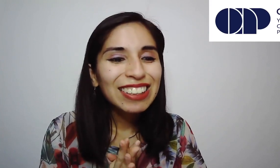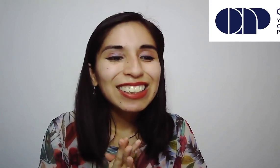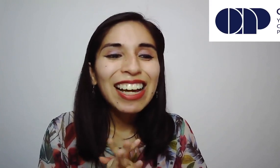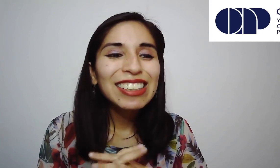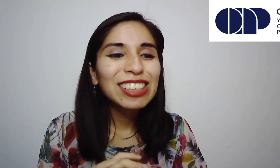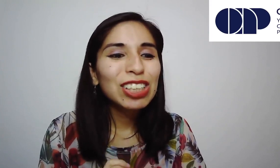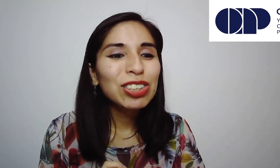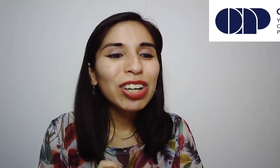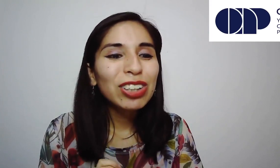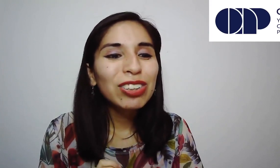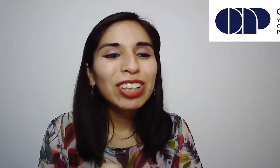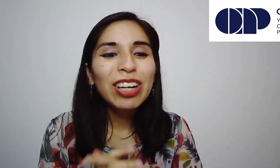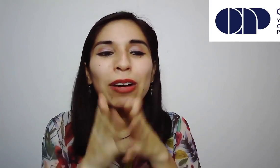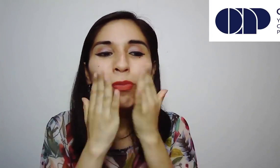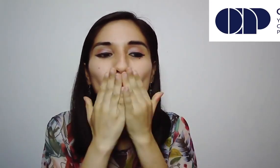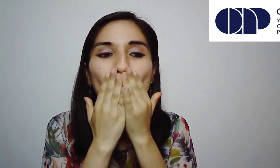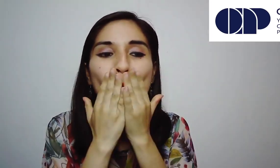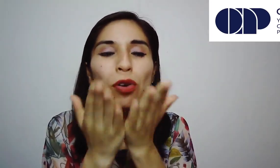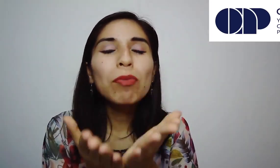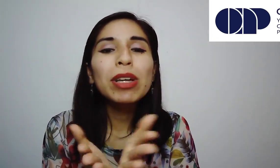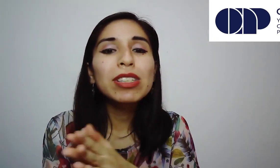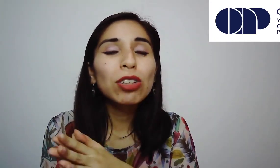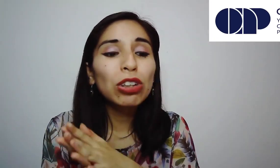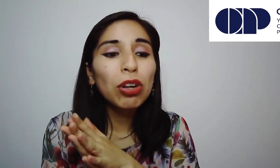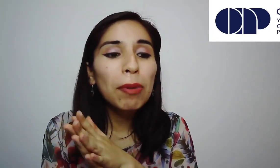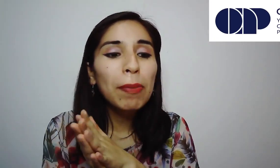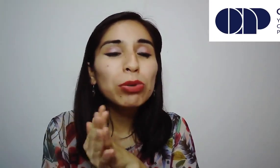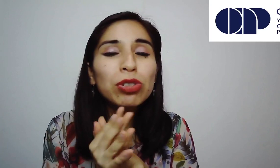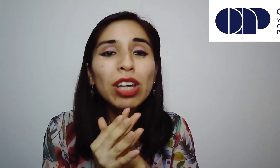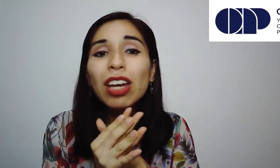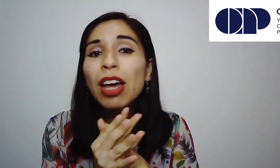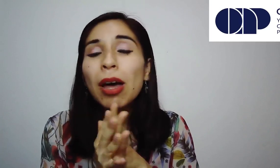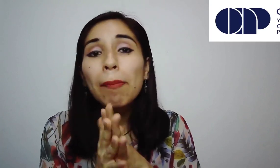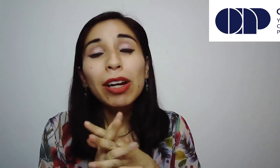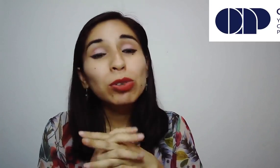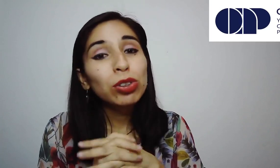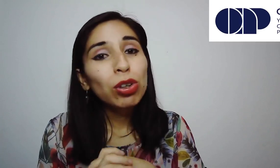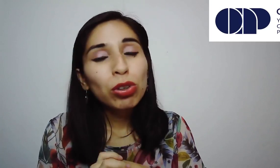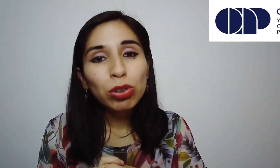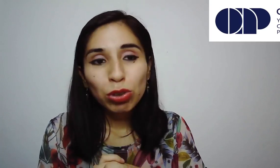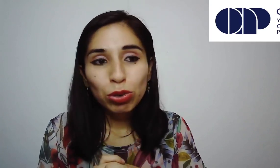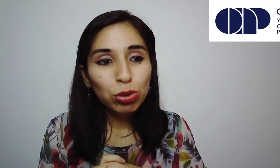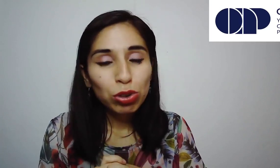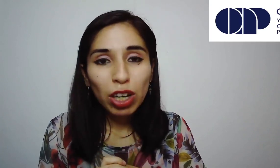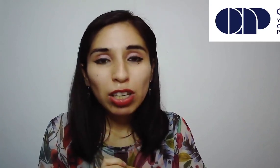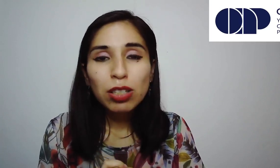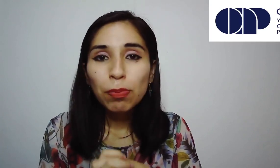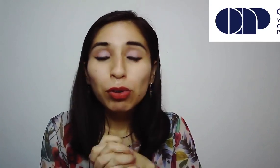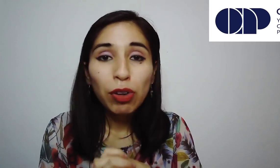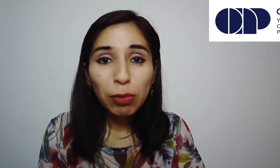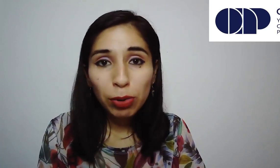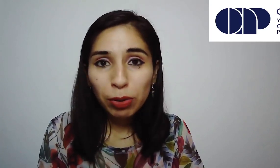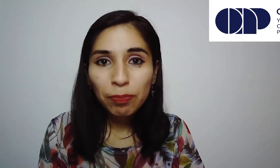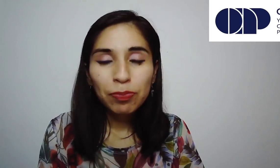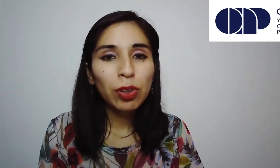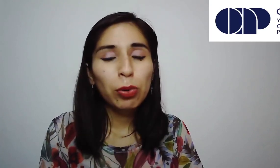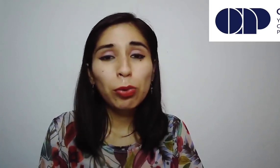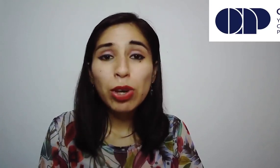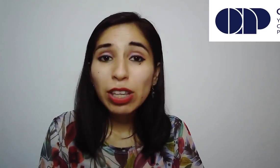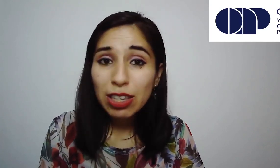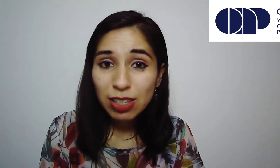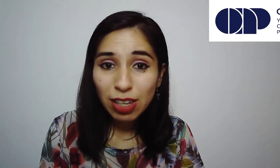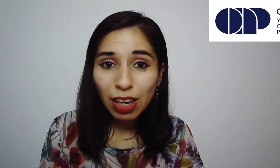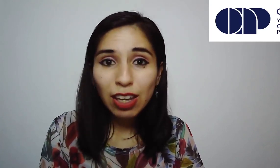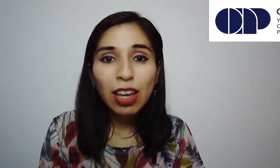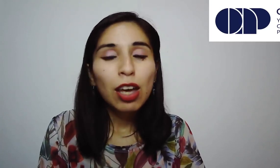gracias señor héctor kieran un besito enorme para usted para todos ustedes por favor